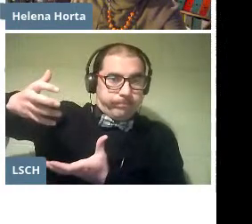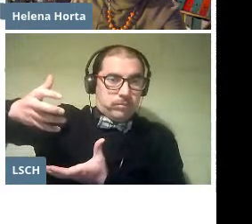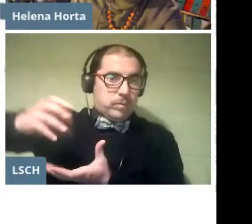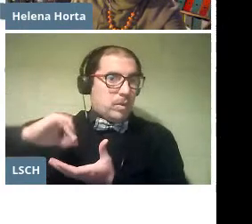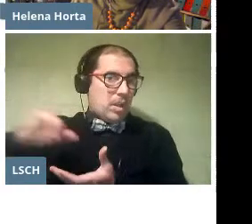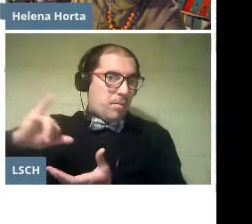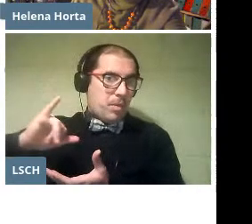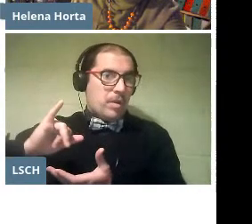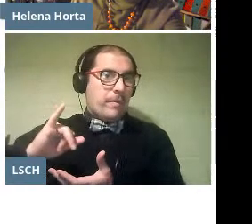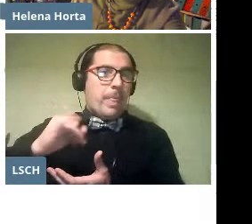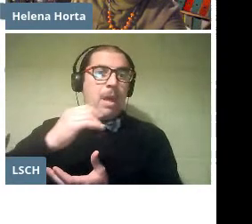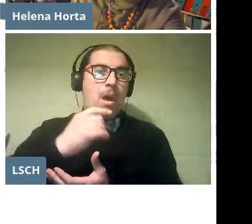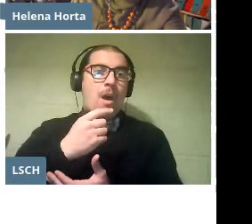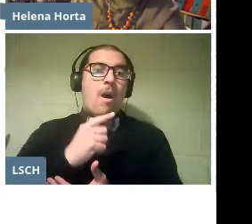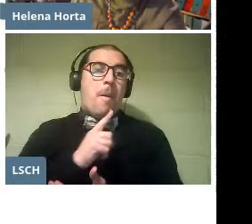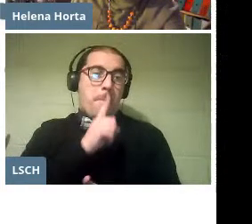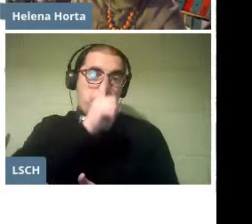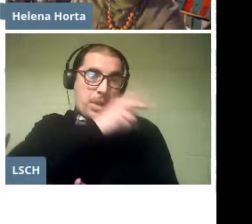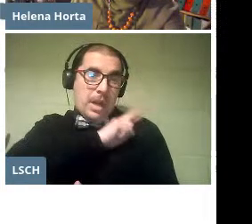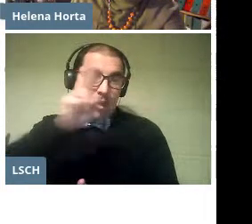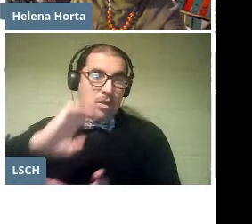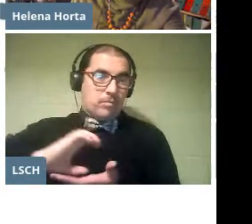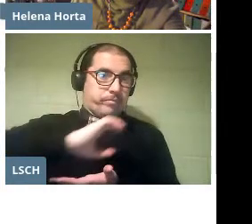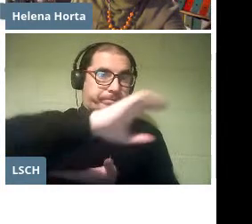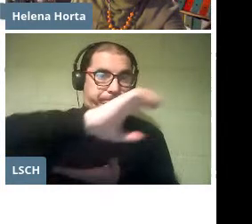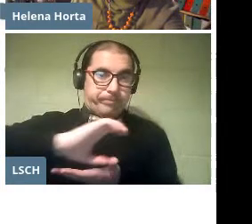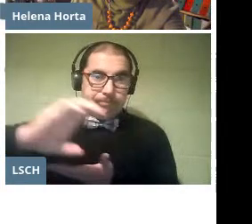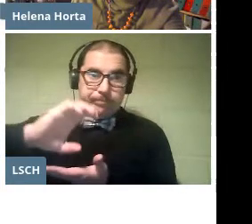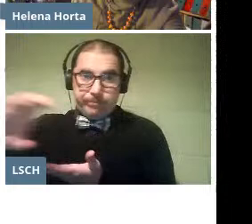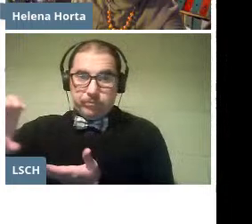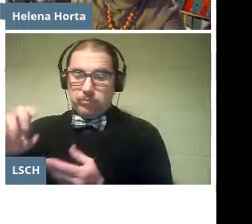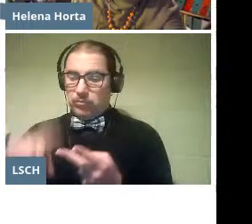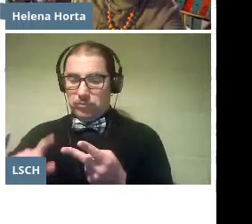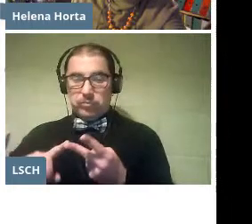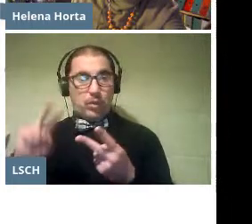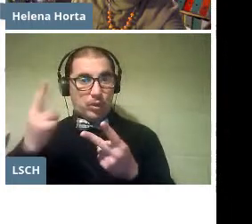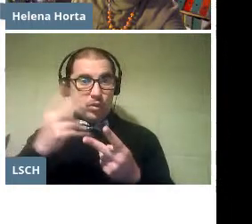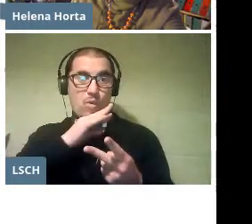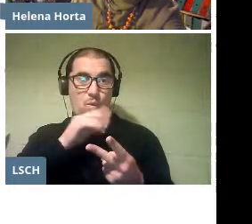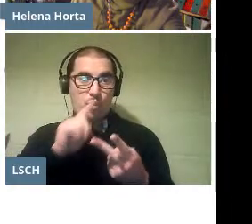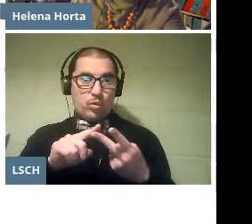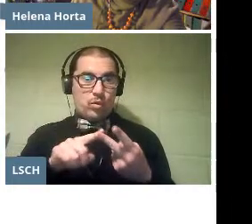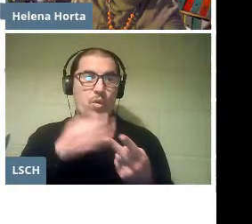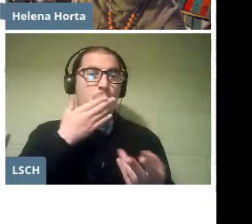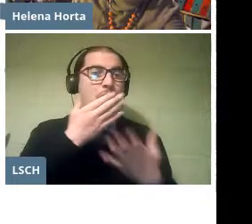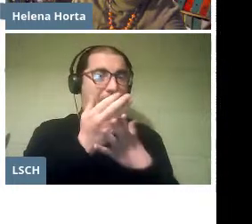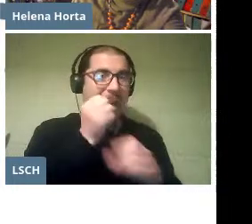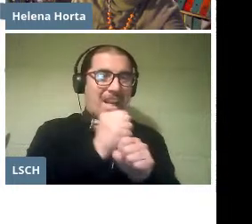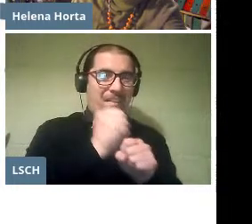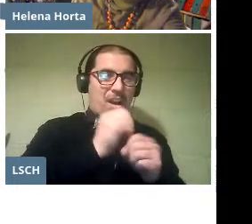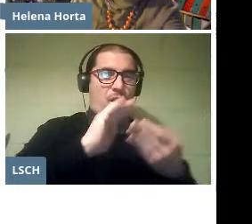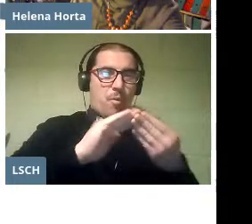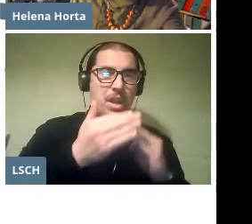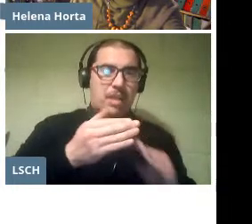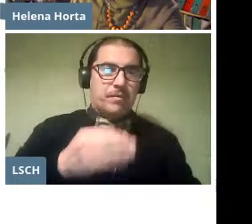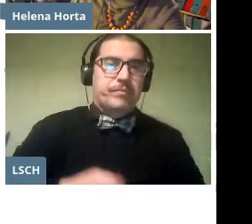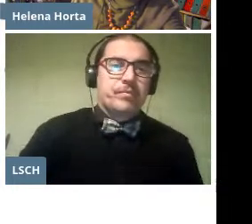El segundo contexto era cuando el jefe local retribuía el trabajo colectivo, mita,